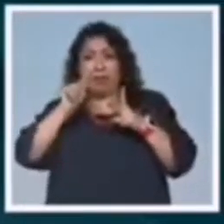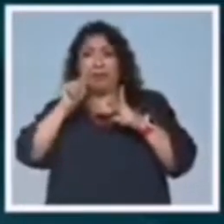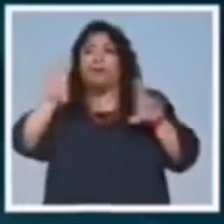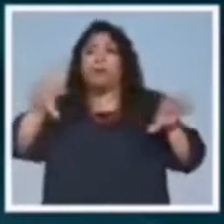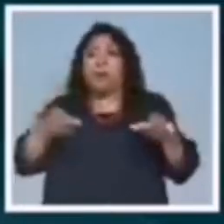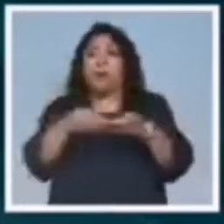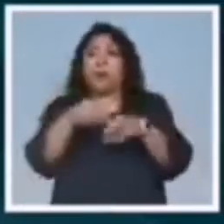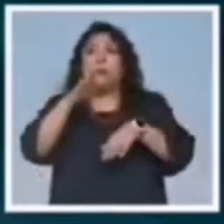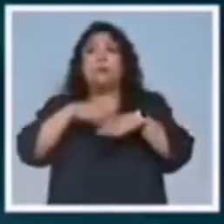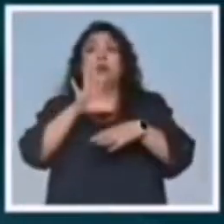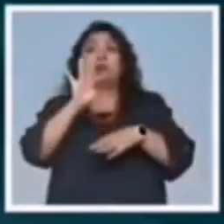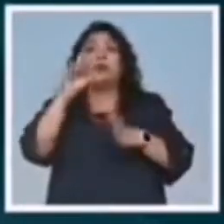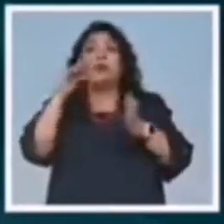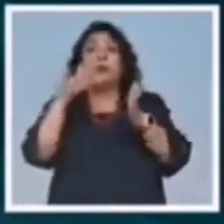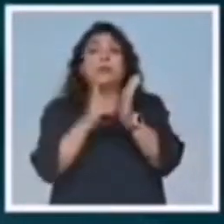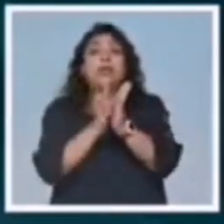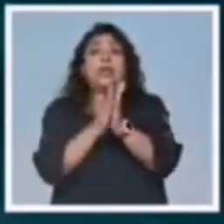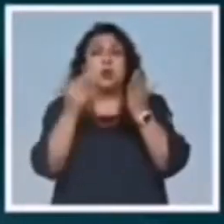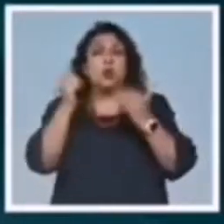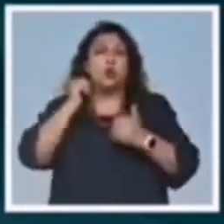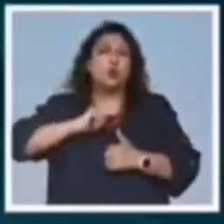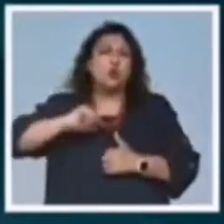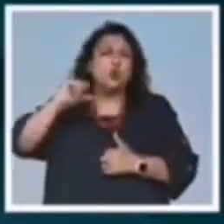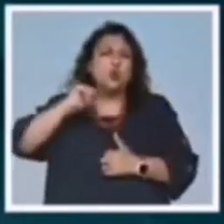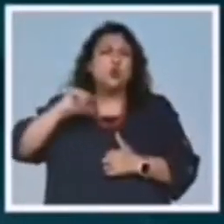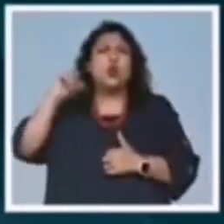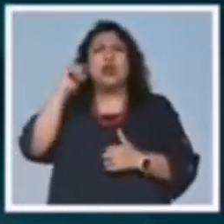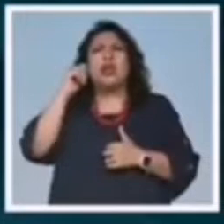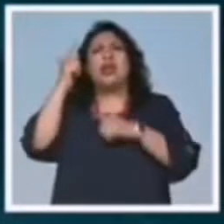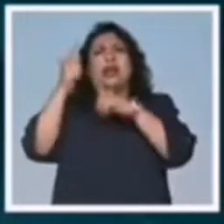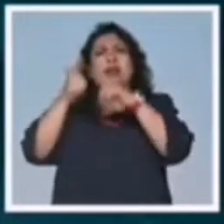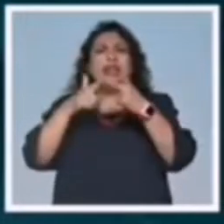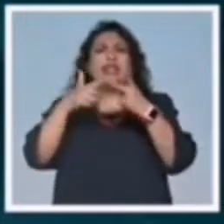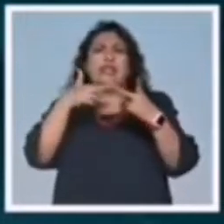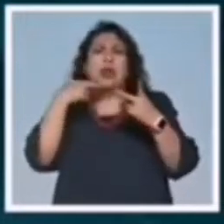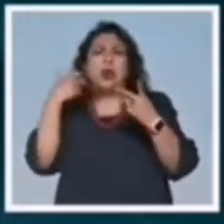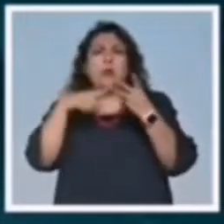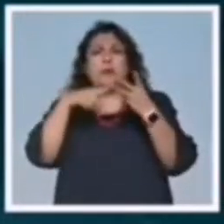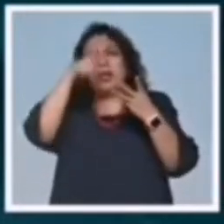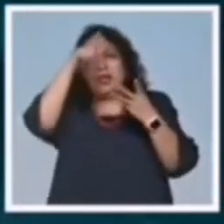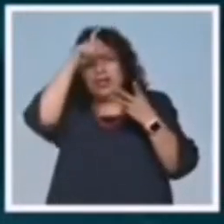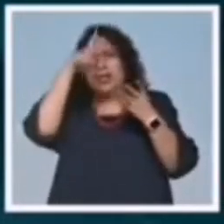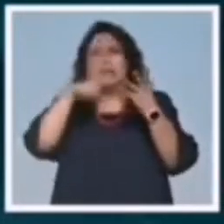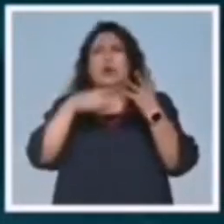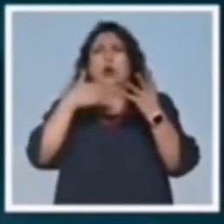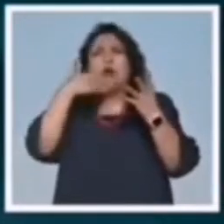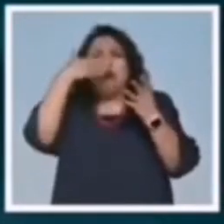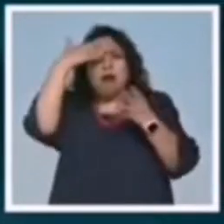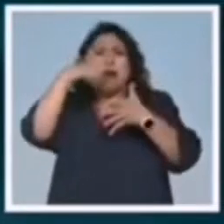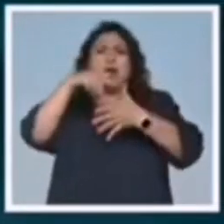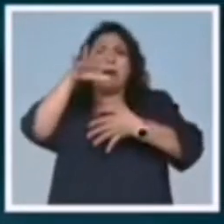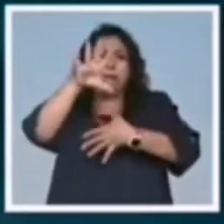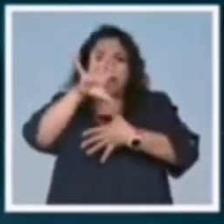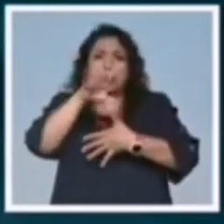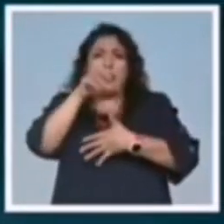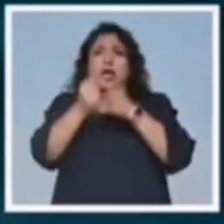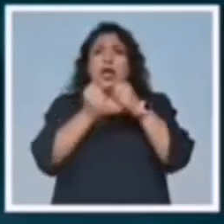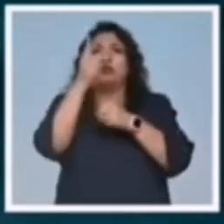colección incluye más de 40.000 libros y antigüedades procedentes de Grecia, Roma, Egipto, Oriente Medio y América.